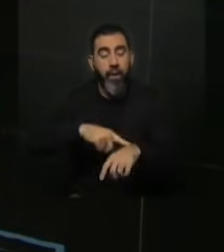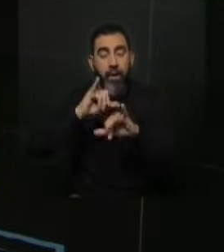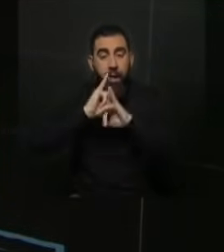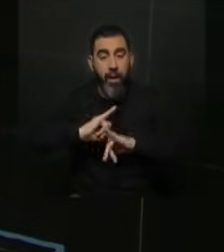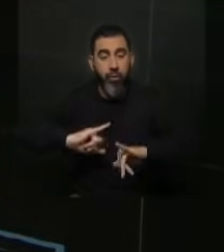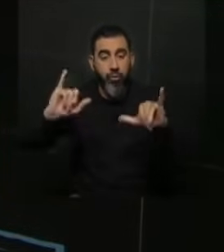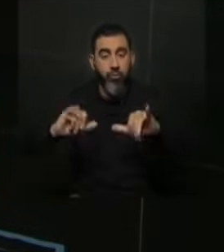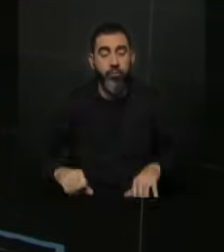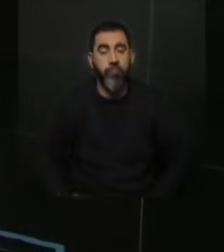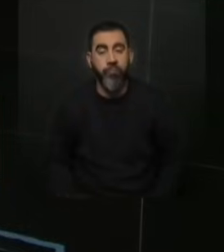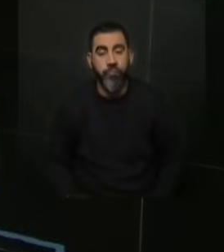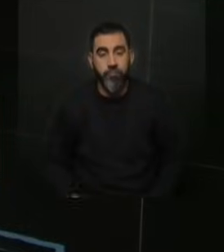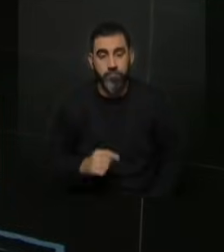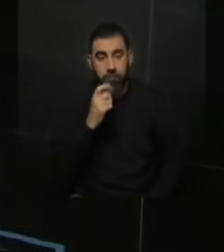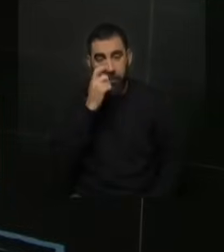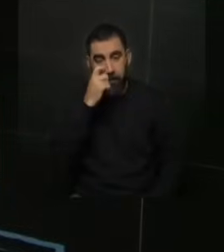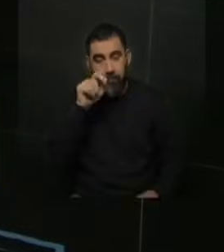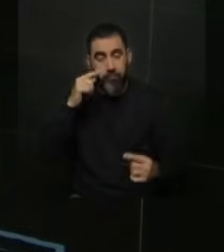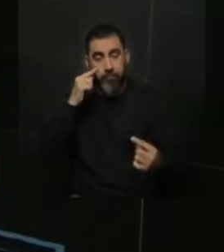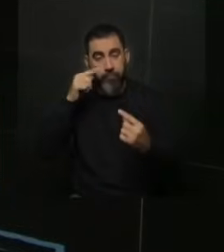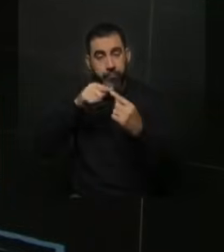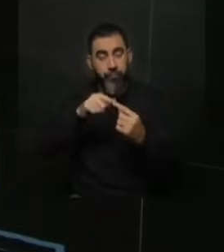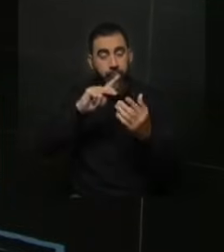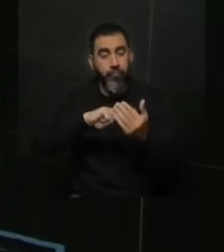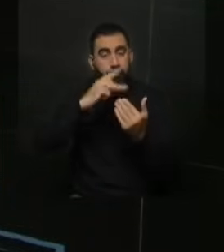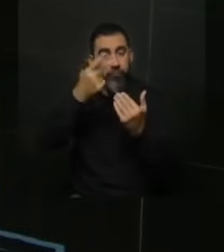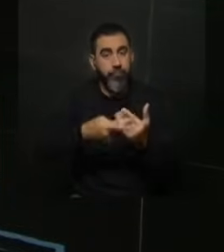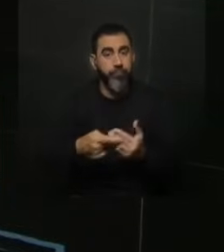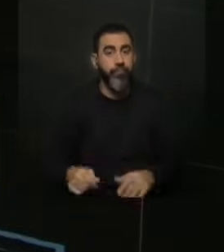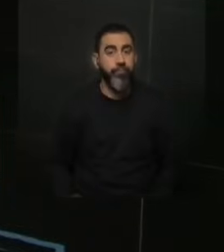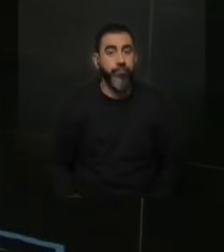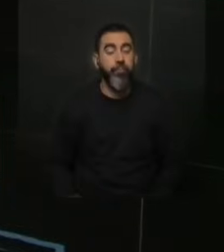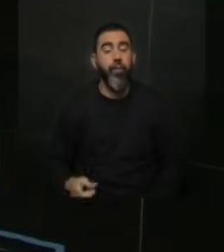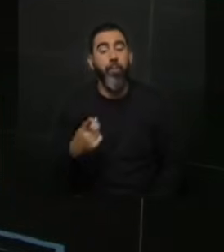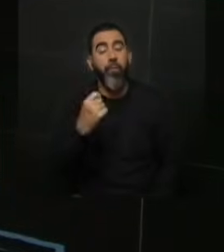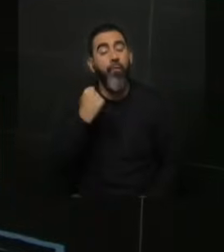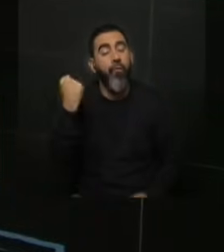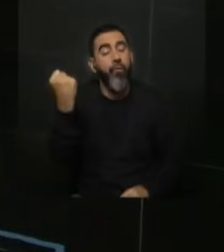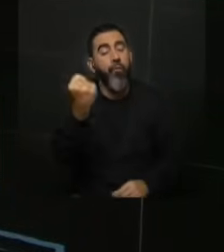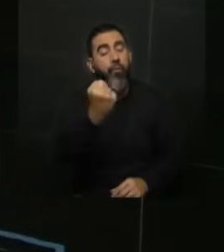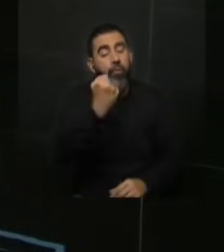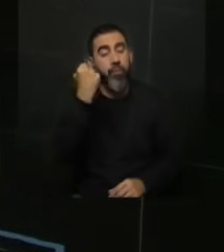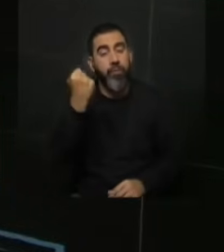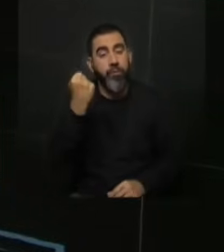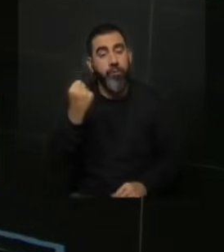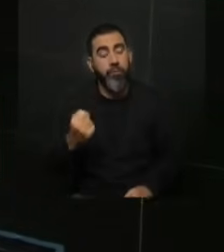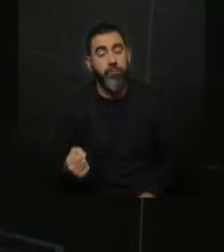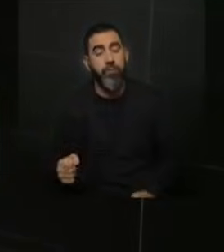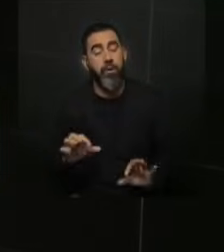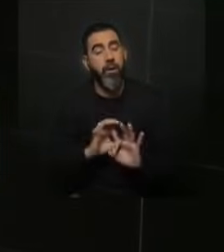electorales es todo eso Busca En definitiva este proyecto pero lo fundamental lo sustantivo es